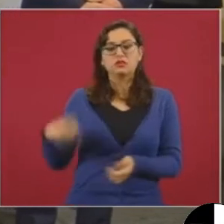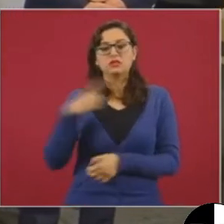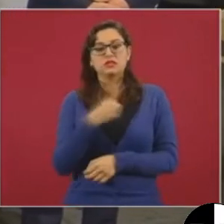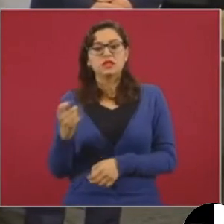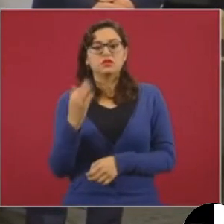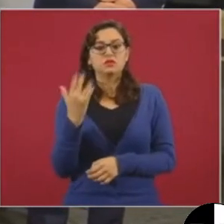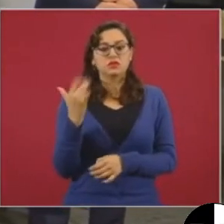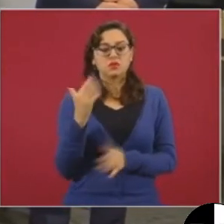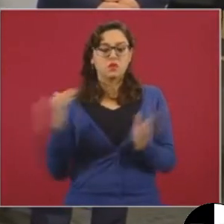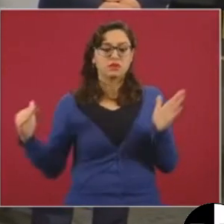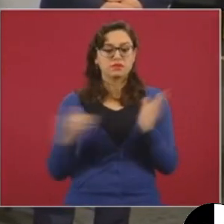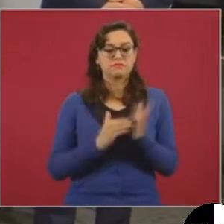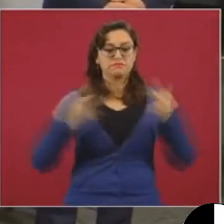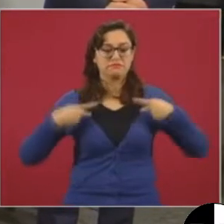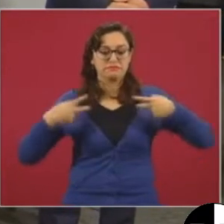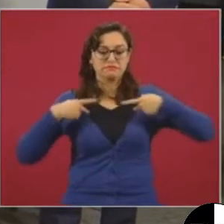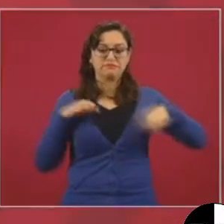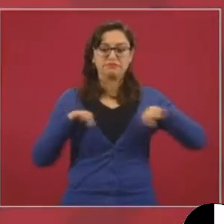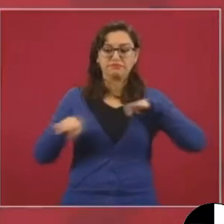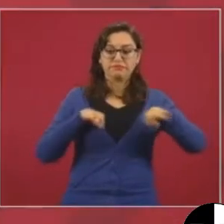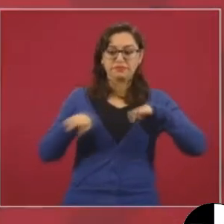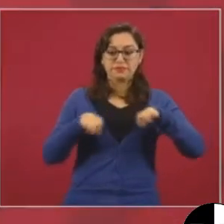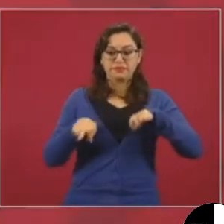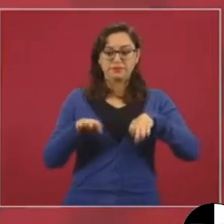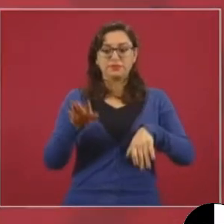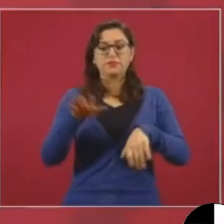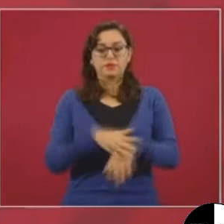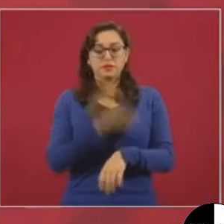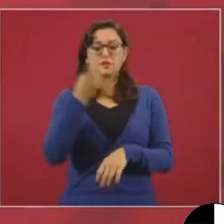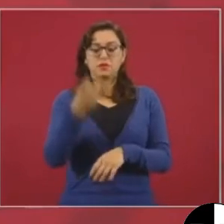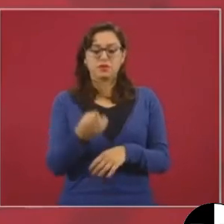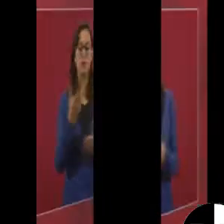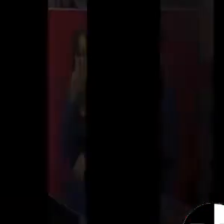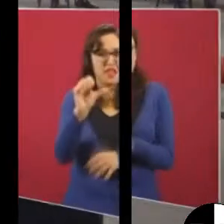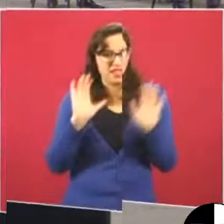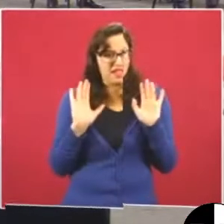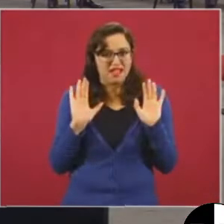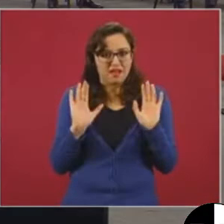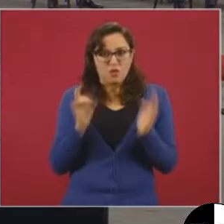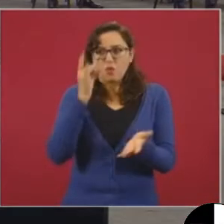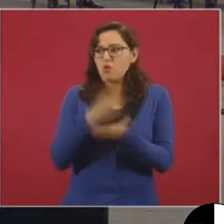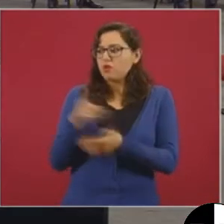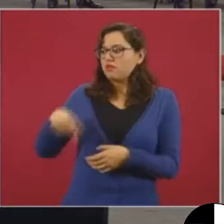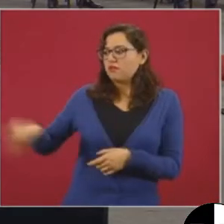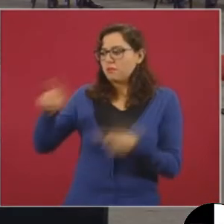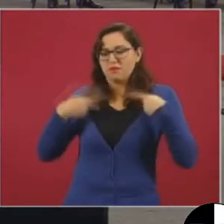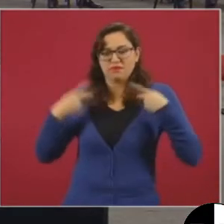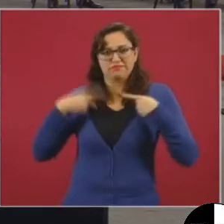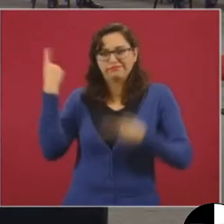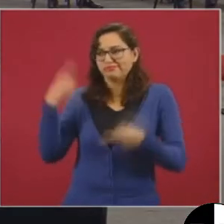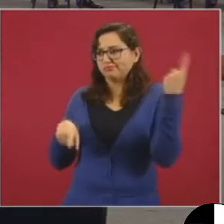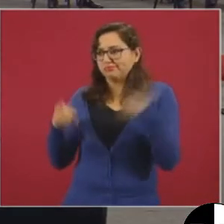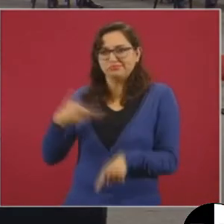Por eso vamos a presentar esta iniciativa de ley. Vamos a poner un